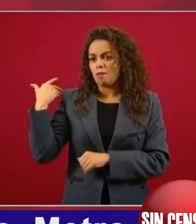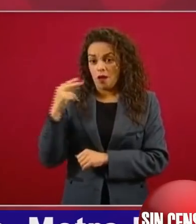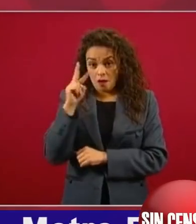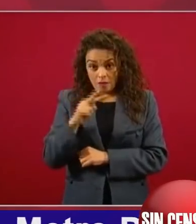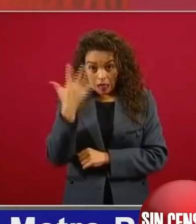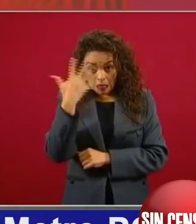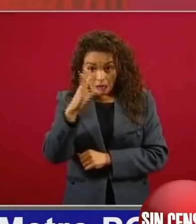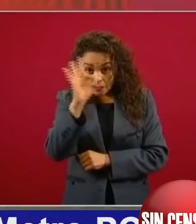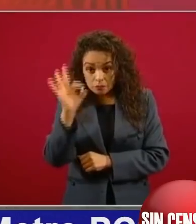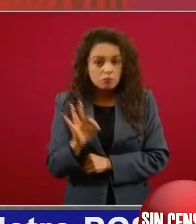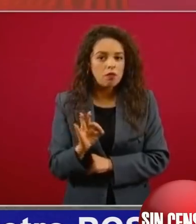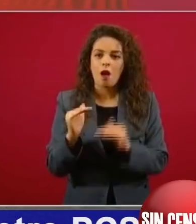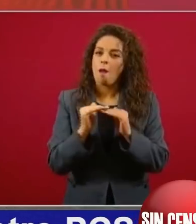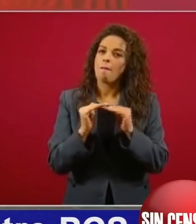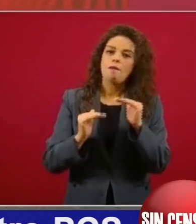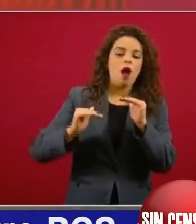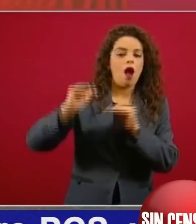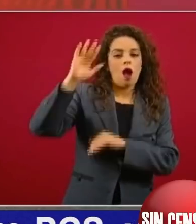era mucho más